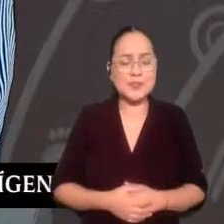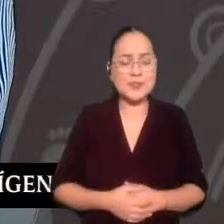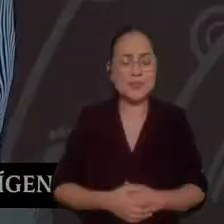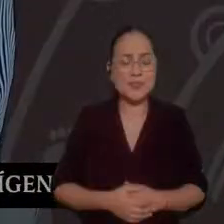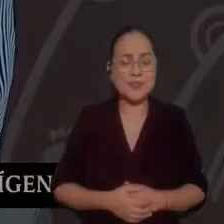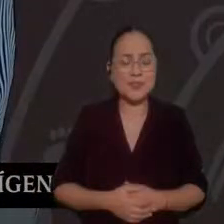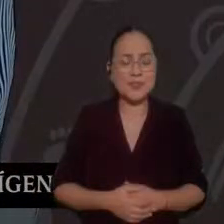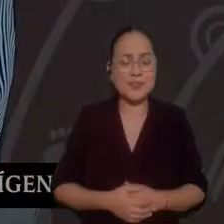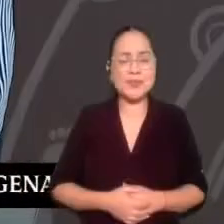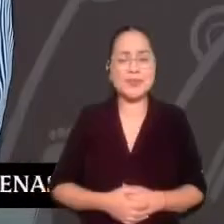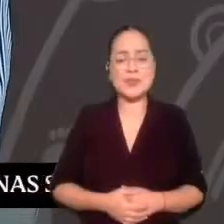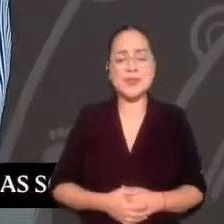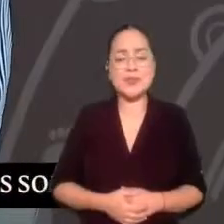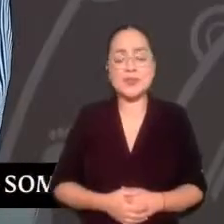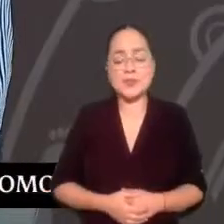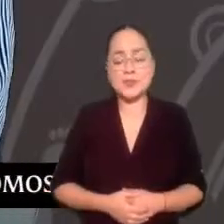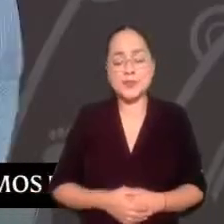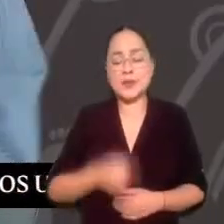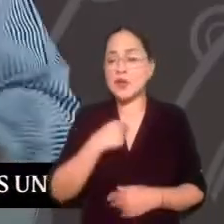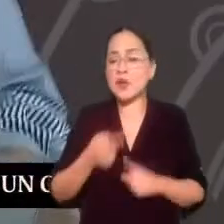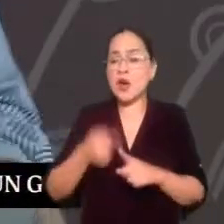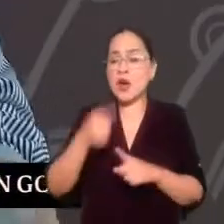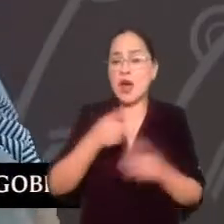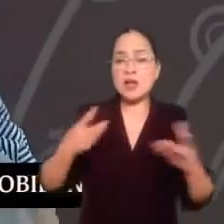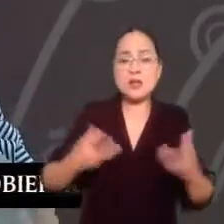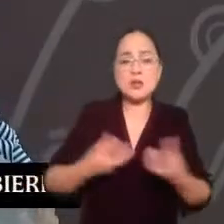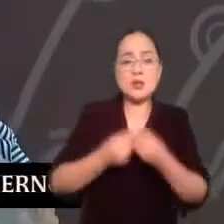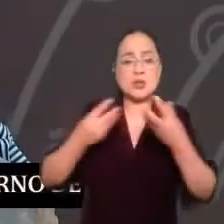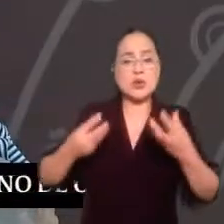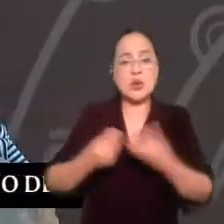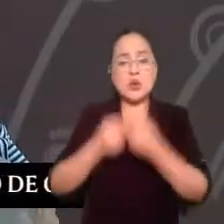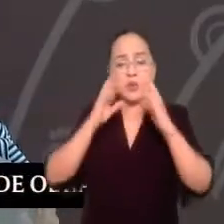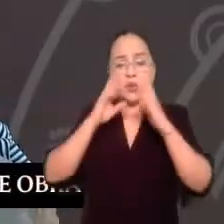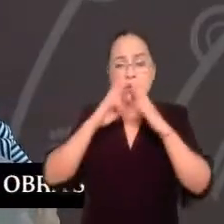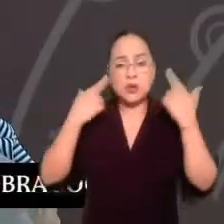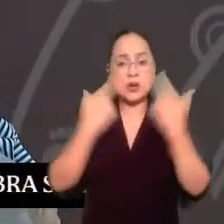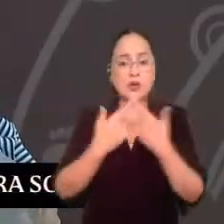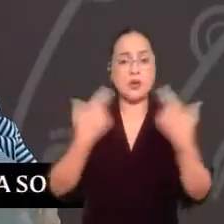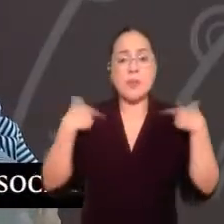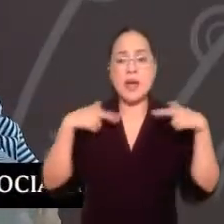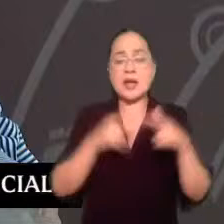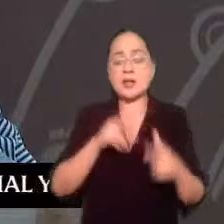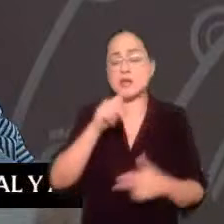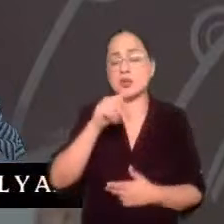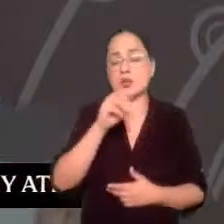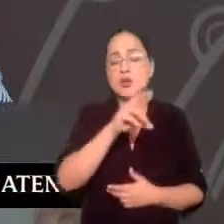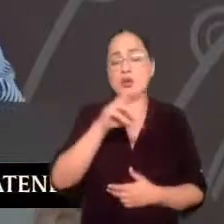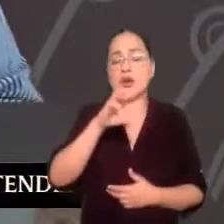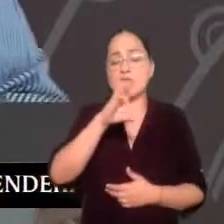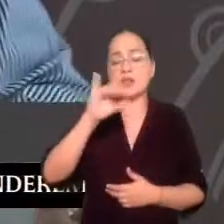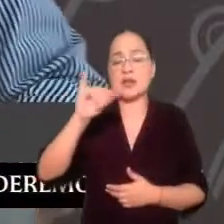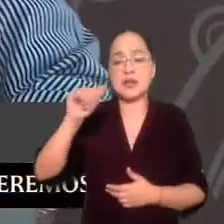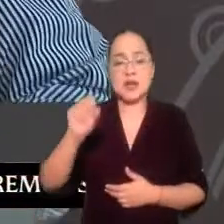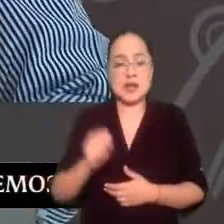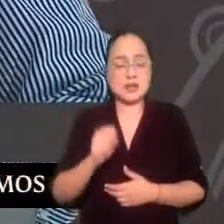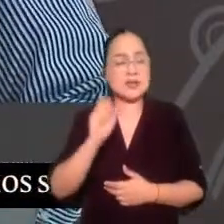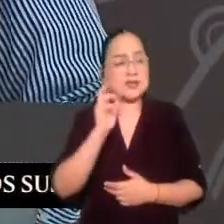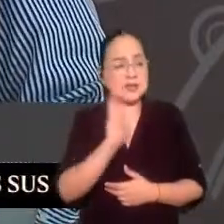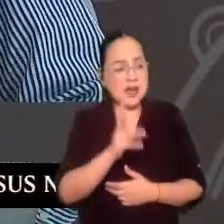Me he reunido con ellos, con el maestro Torrecillas, líder, y le